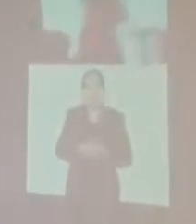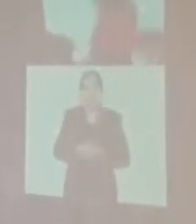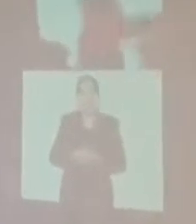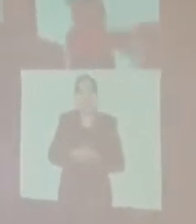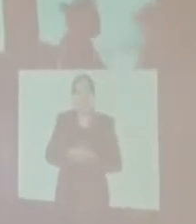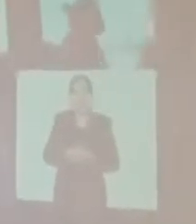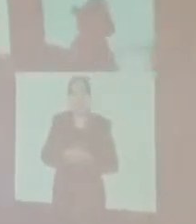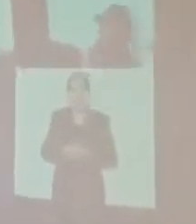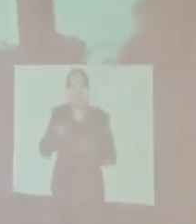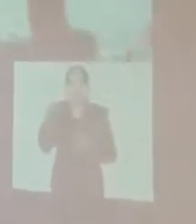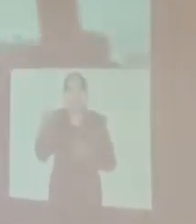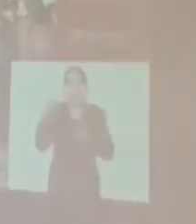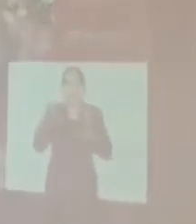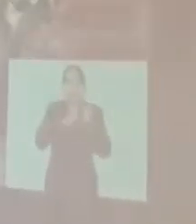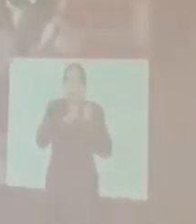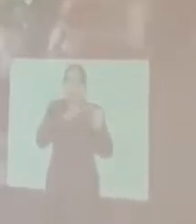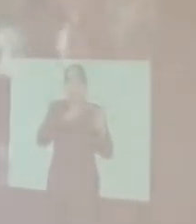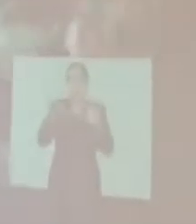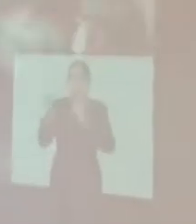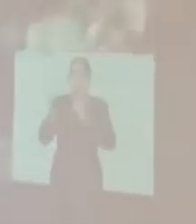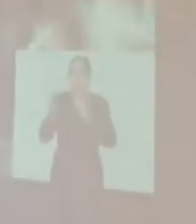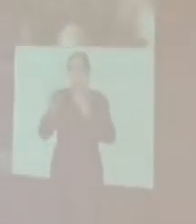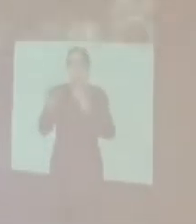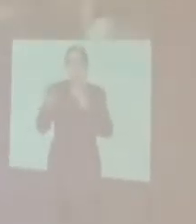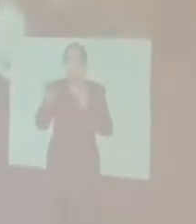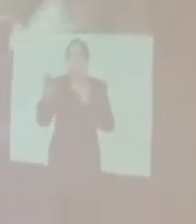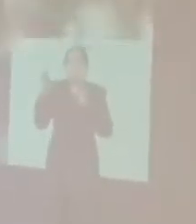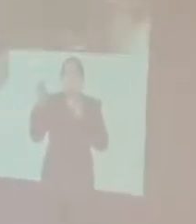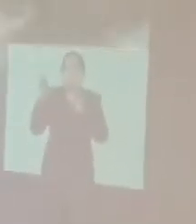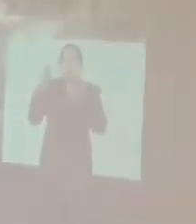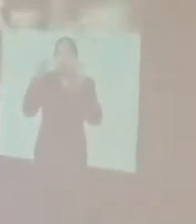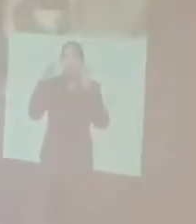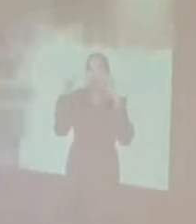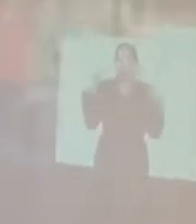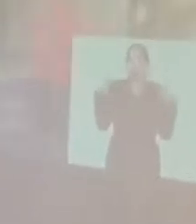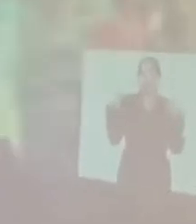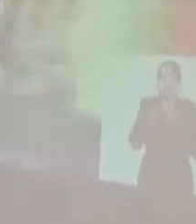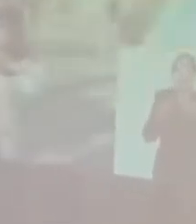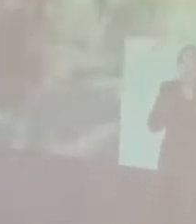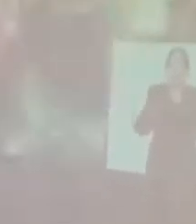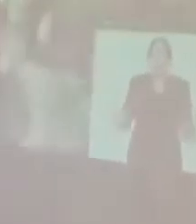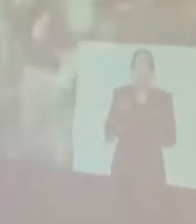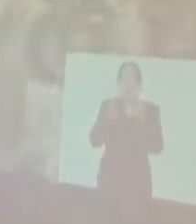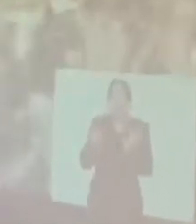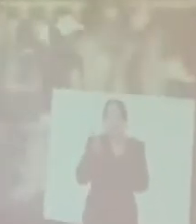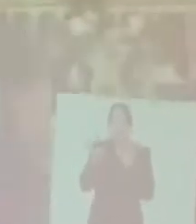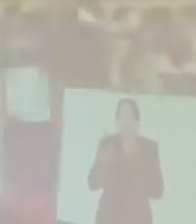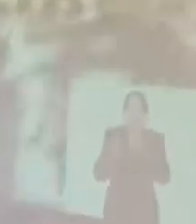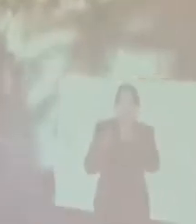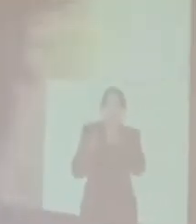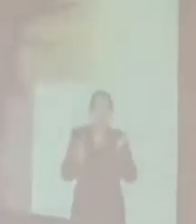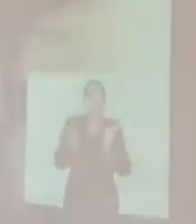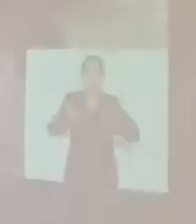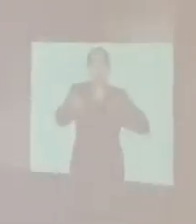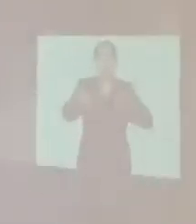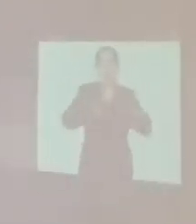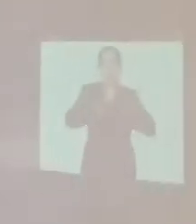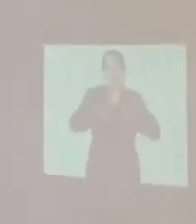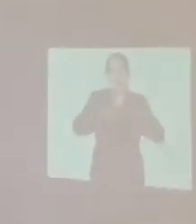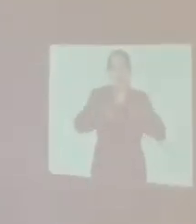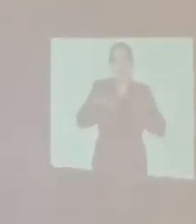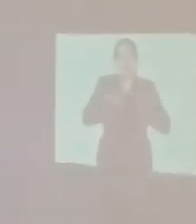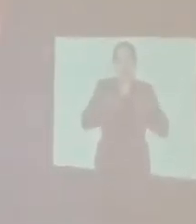Se trata de 1.900 promotores deportivos que reciben una beca para promover la activación física